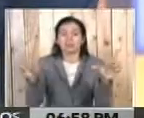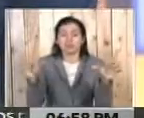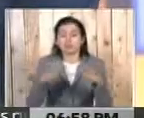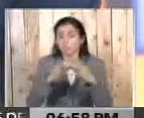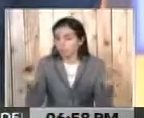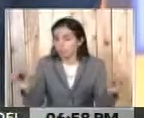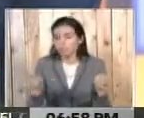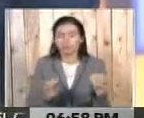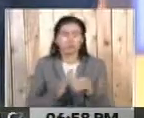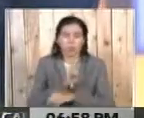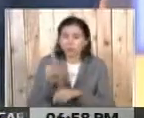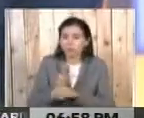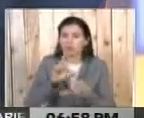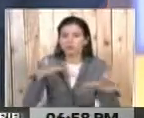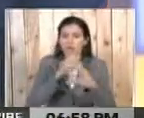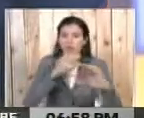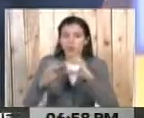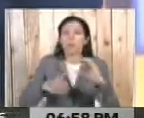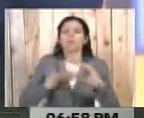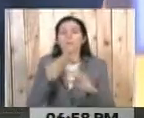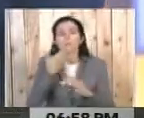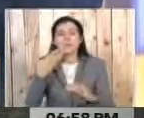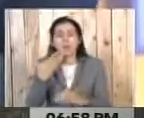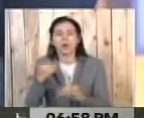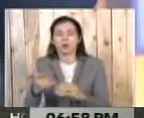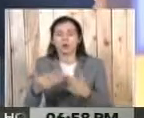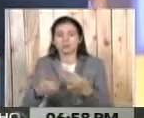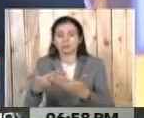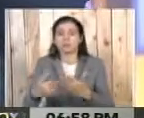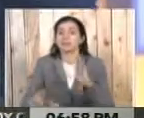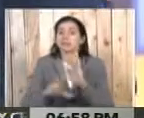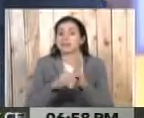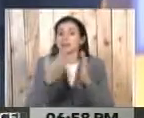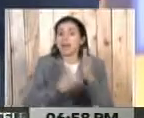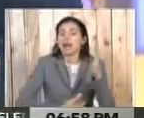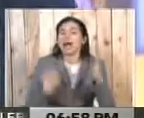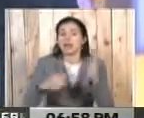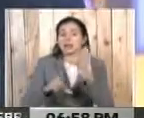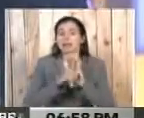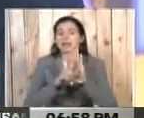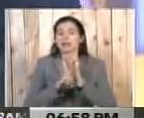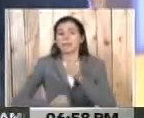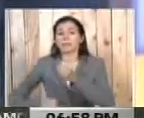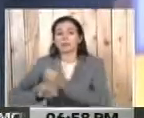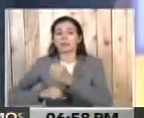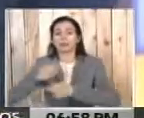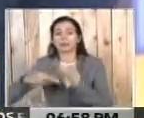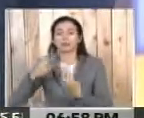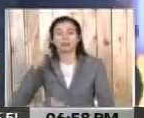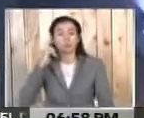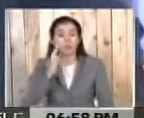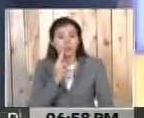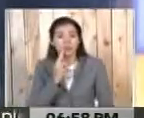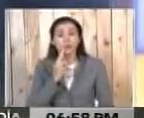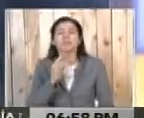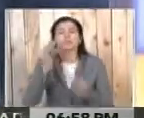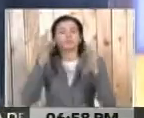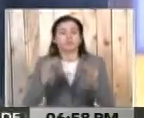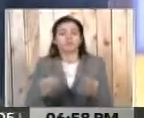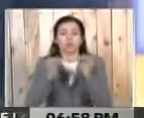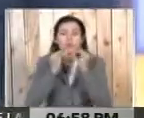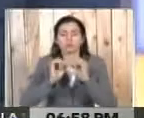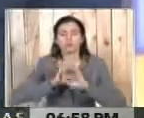la formación para mejorar sus mensajes y proteger al pueblo y defender pues a la Revolución Bolivariana con información veraz y oportuna como manda la